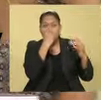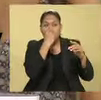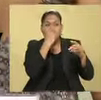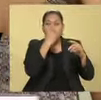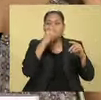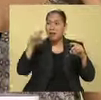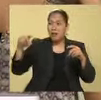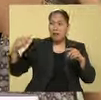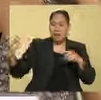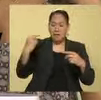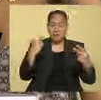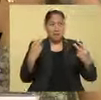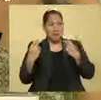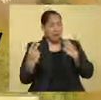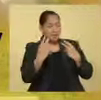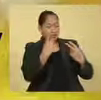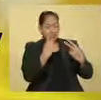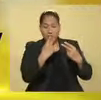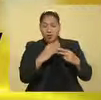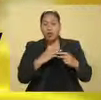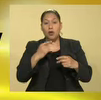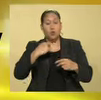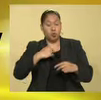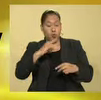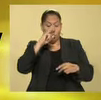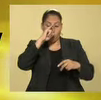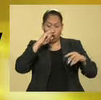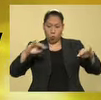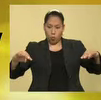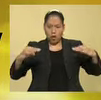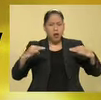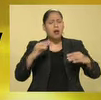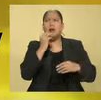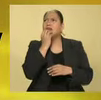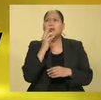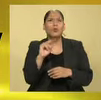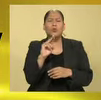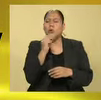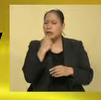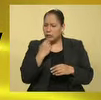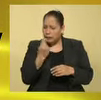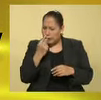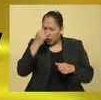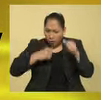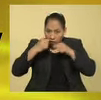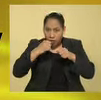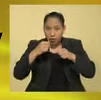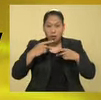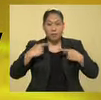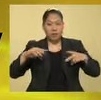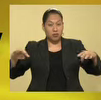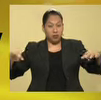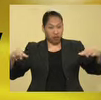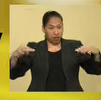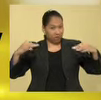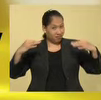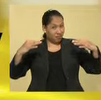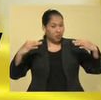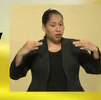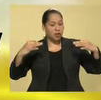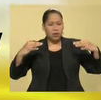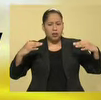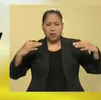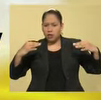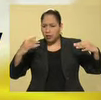mundo. Y voy a perder el reconocimiento de la gente. Al perder el reconocimiento de la gente, ¿qué va a